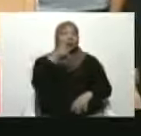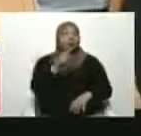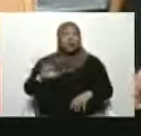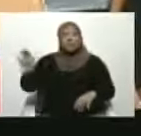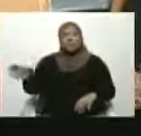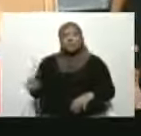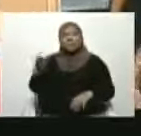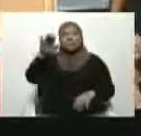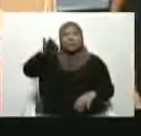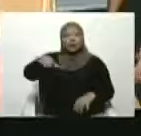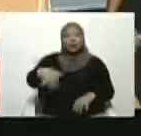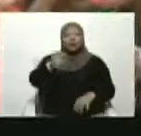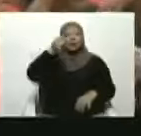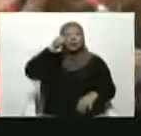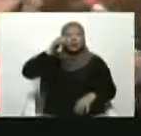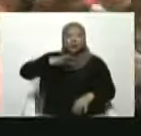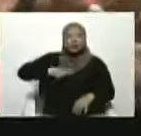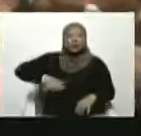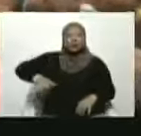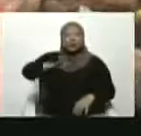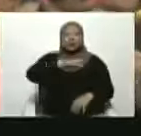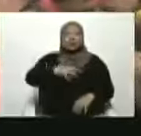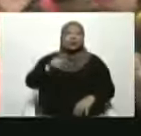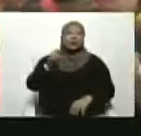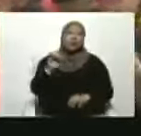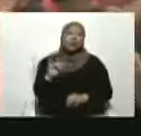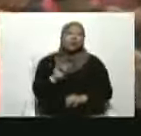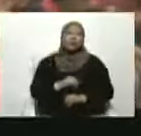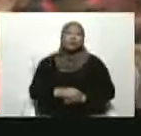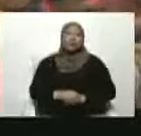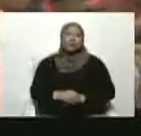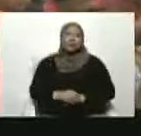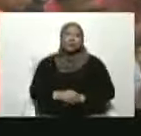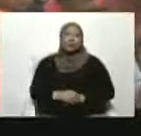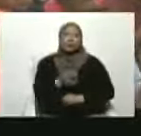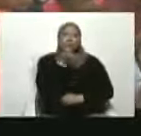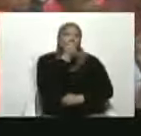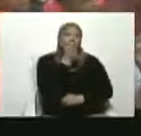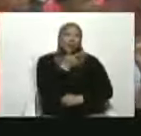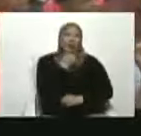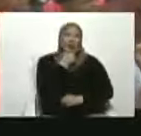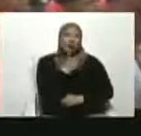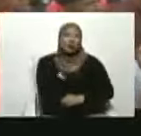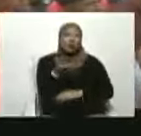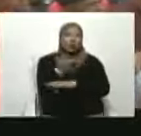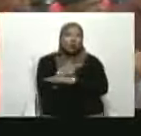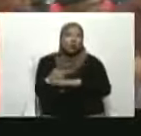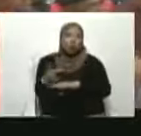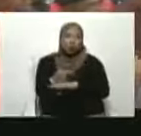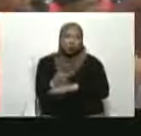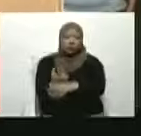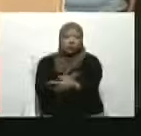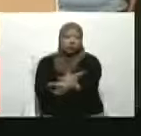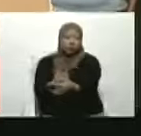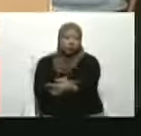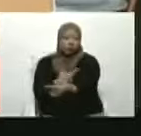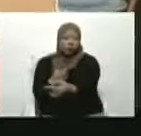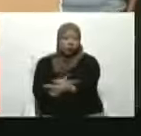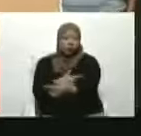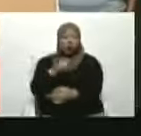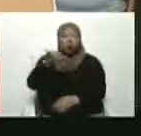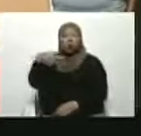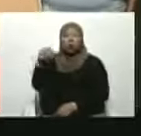de la Pascua qué cosa tan hermosa hermano gobernador José Gregorio